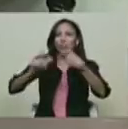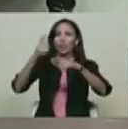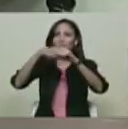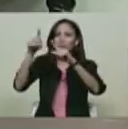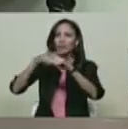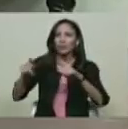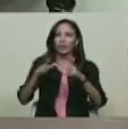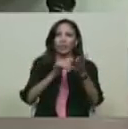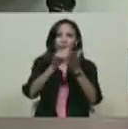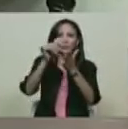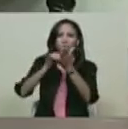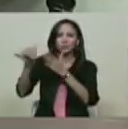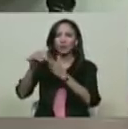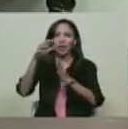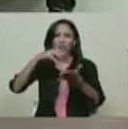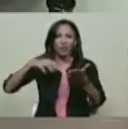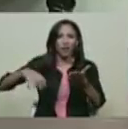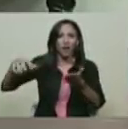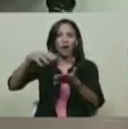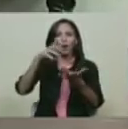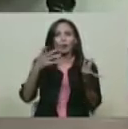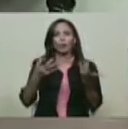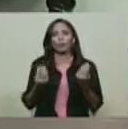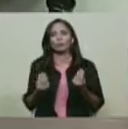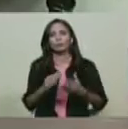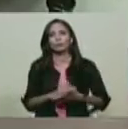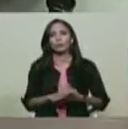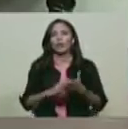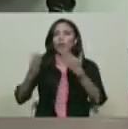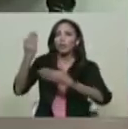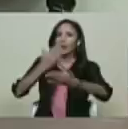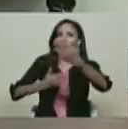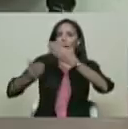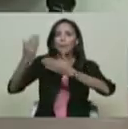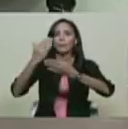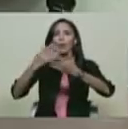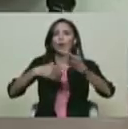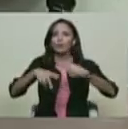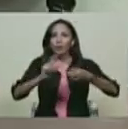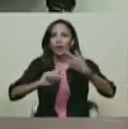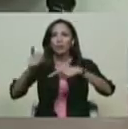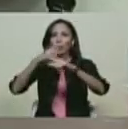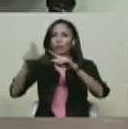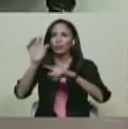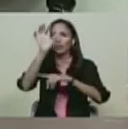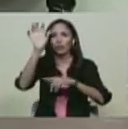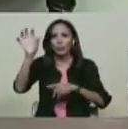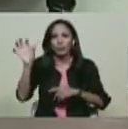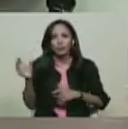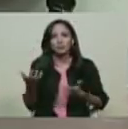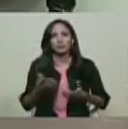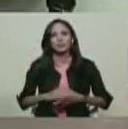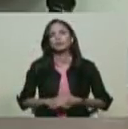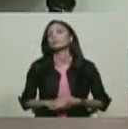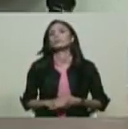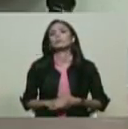de promoción de nuevos sistemas de intercambio y comercio, ¿no? De